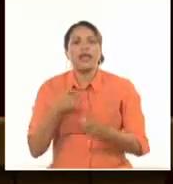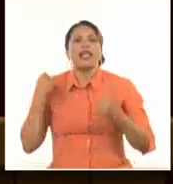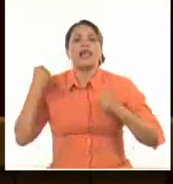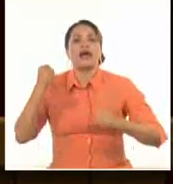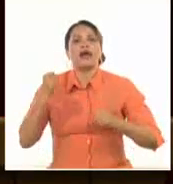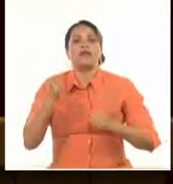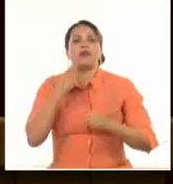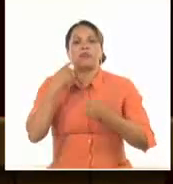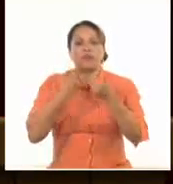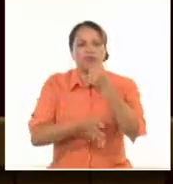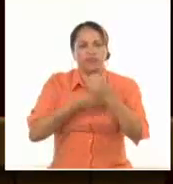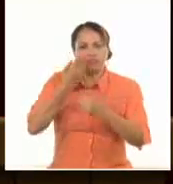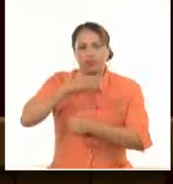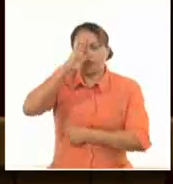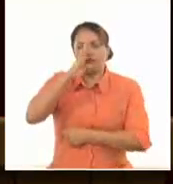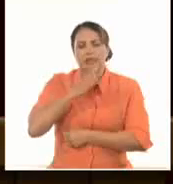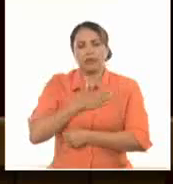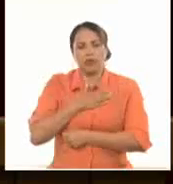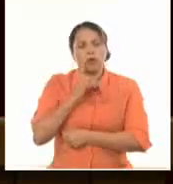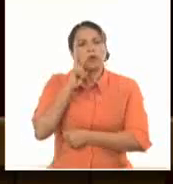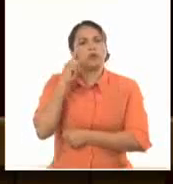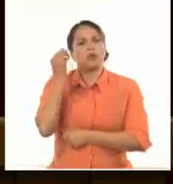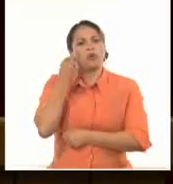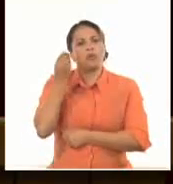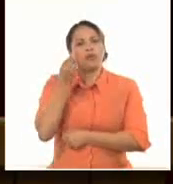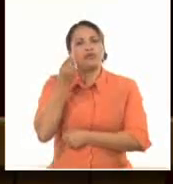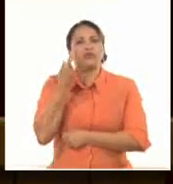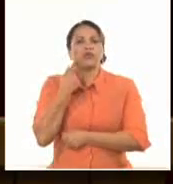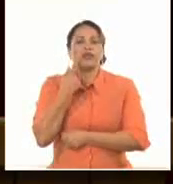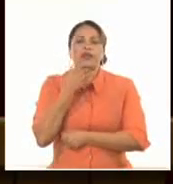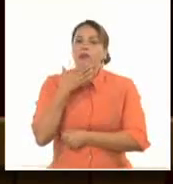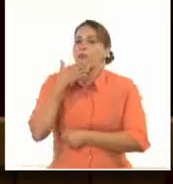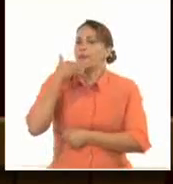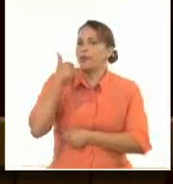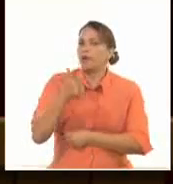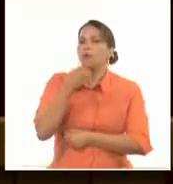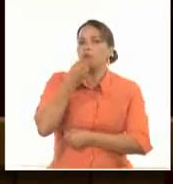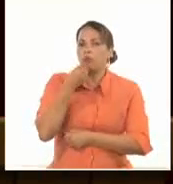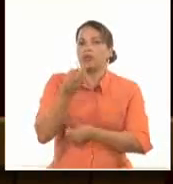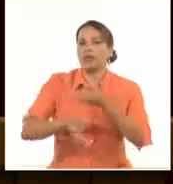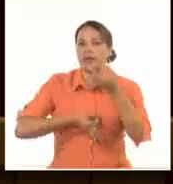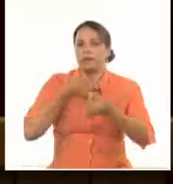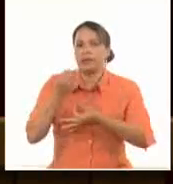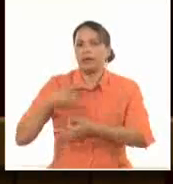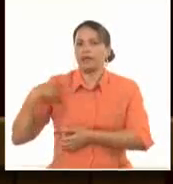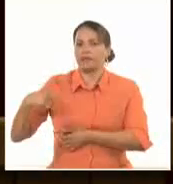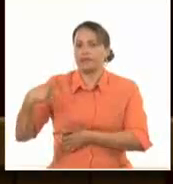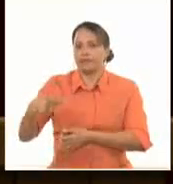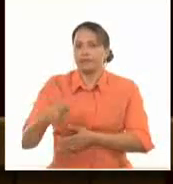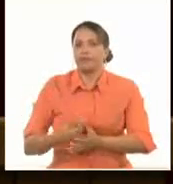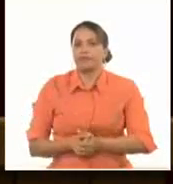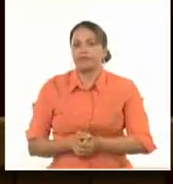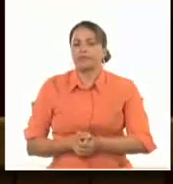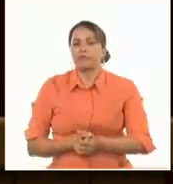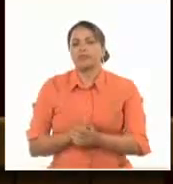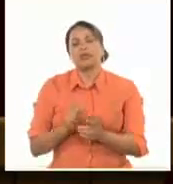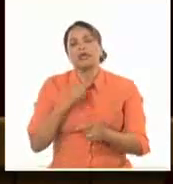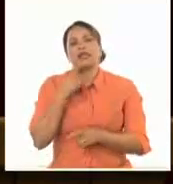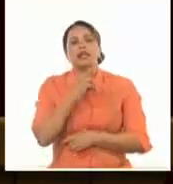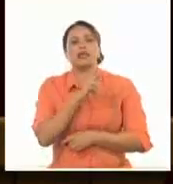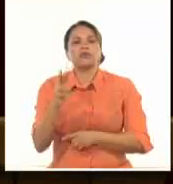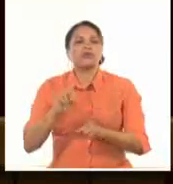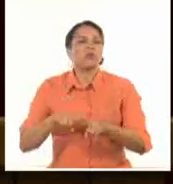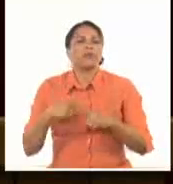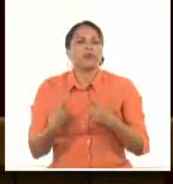la verdad de Cuba, y creo que son quienes mejor pueden explicar a sus contemporáneos por qué la revolución, por